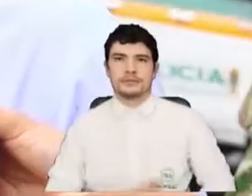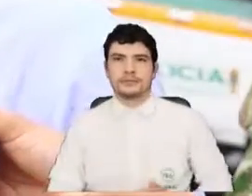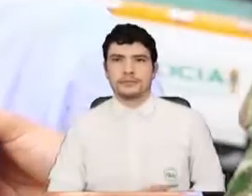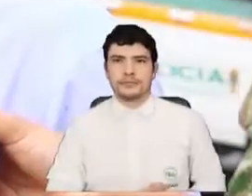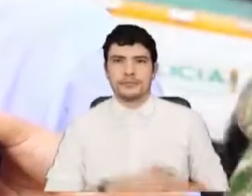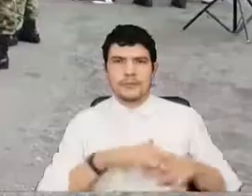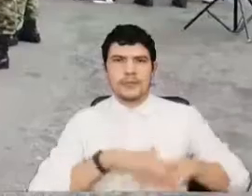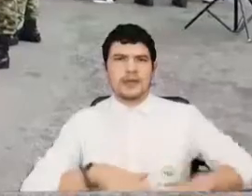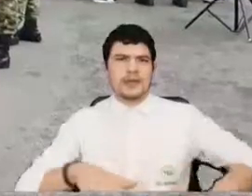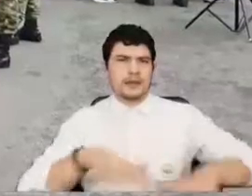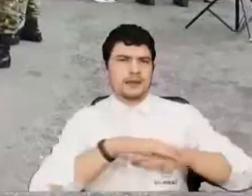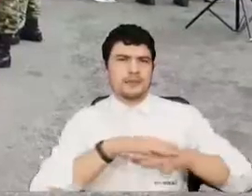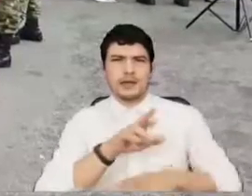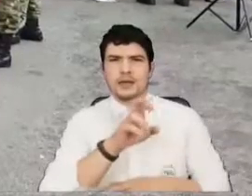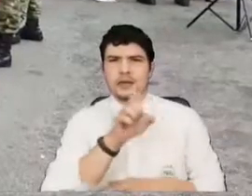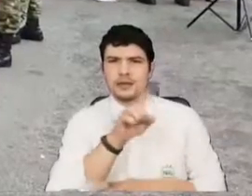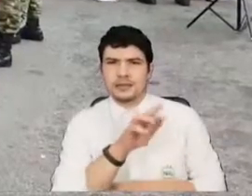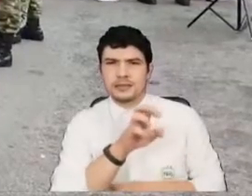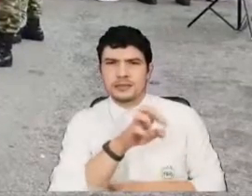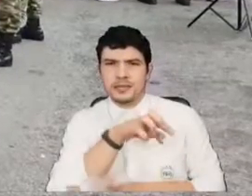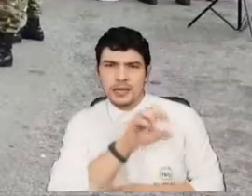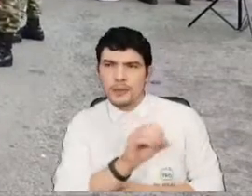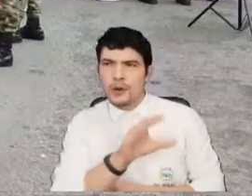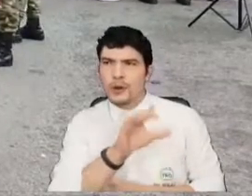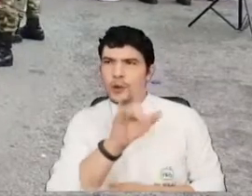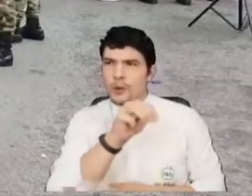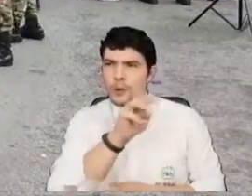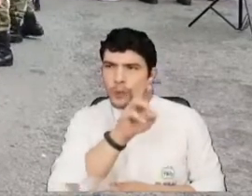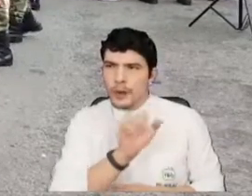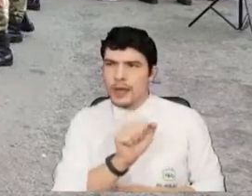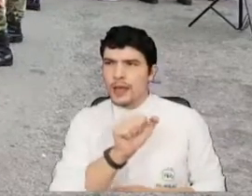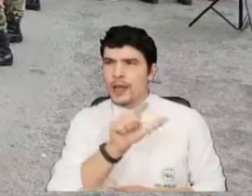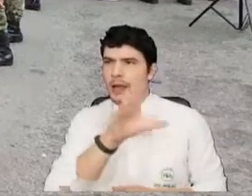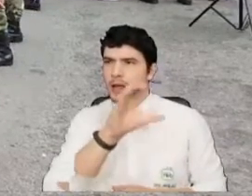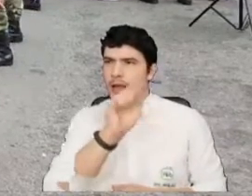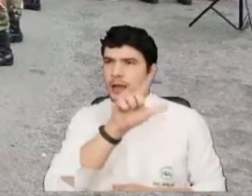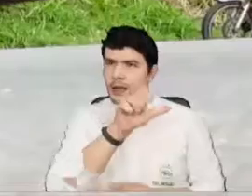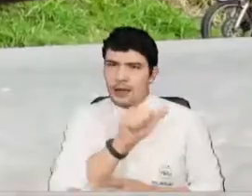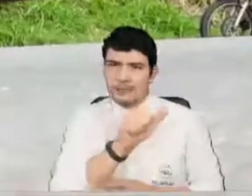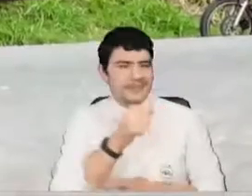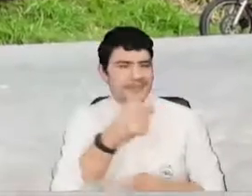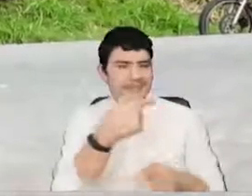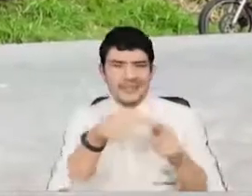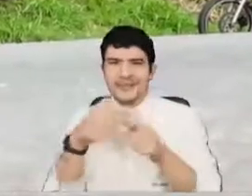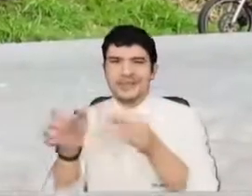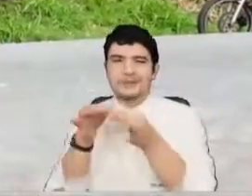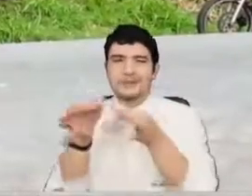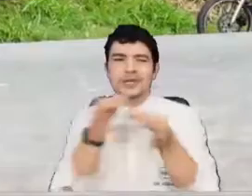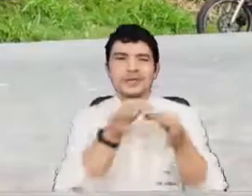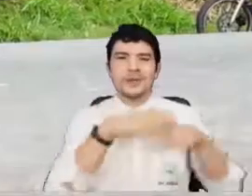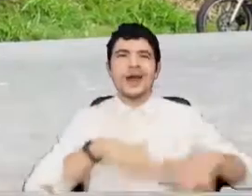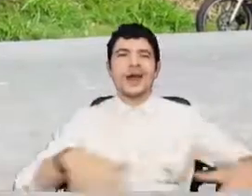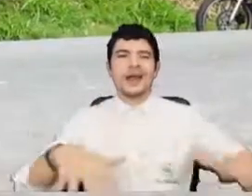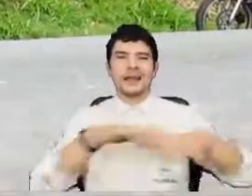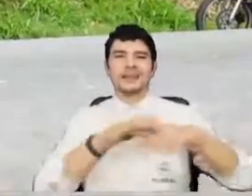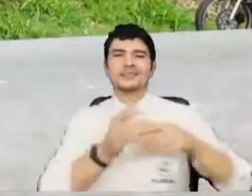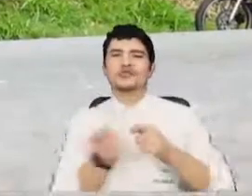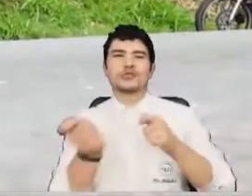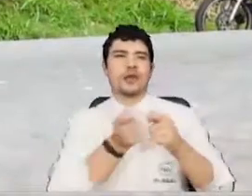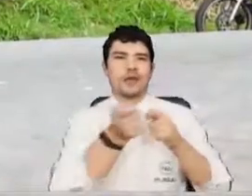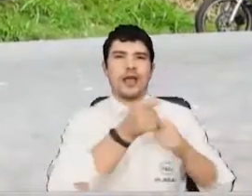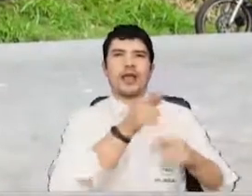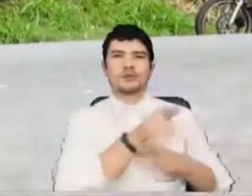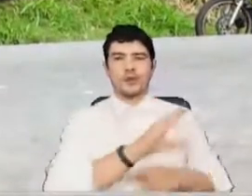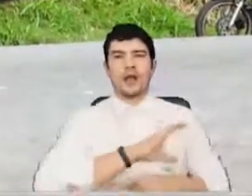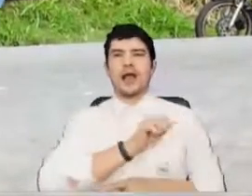Cumbre, Alcalá, pero en general, en todos los municipios vamos a seguir haciendo operativos con las administraciones locales.